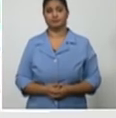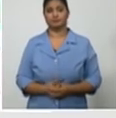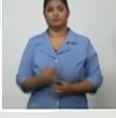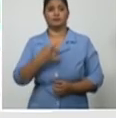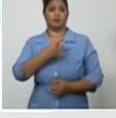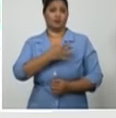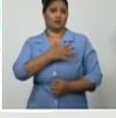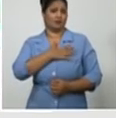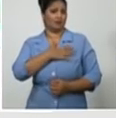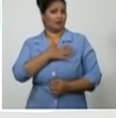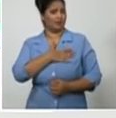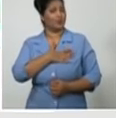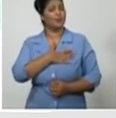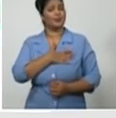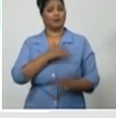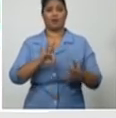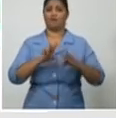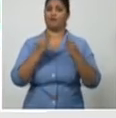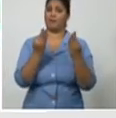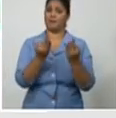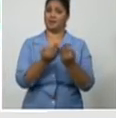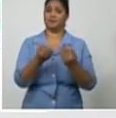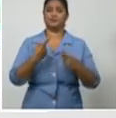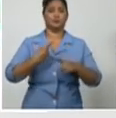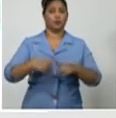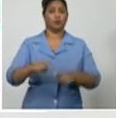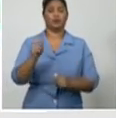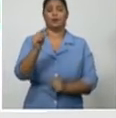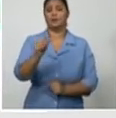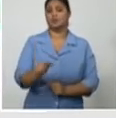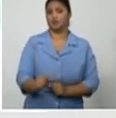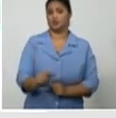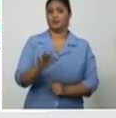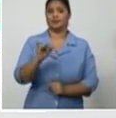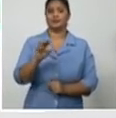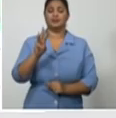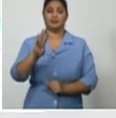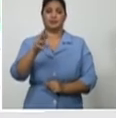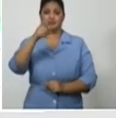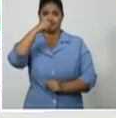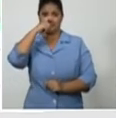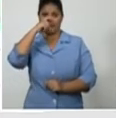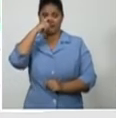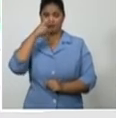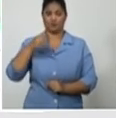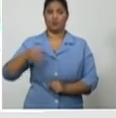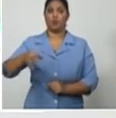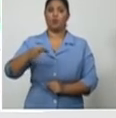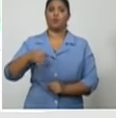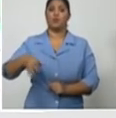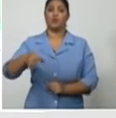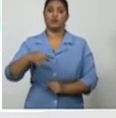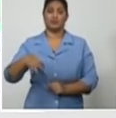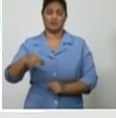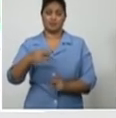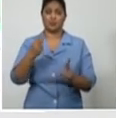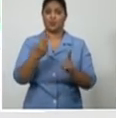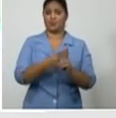Lamentamos mucho. Fallece un paciente de 73 años del municipio Bayamo en la provincia de